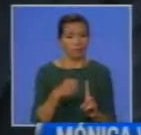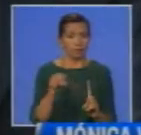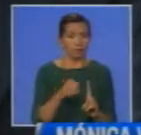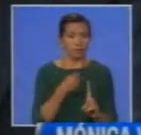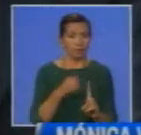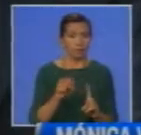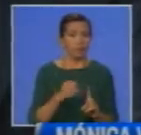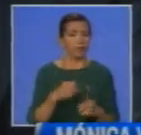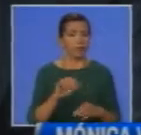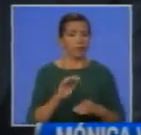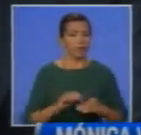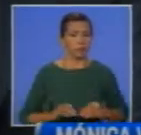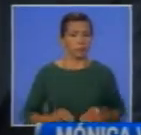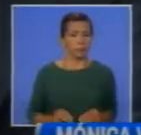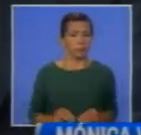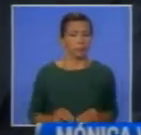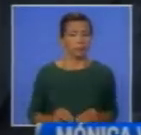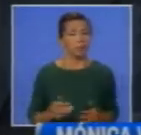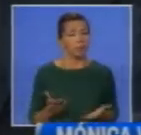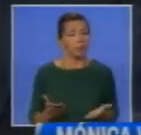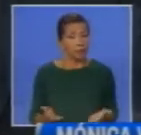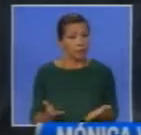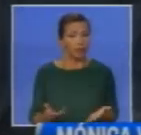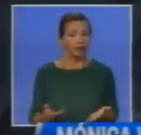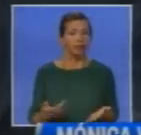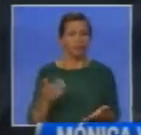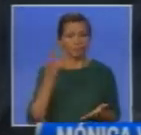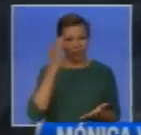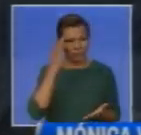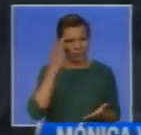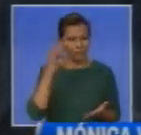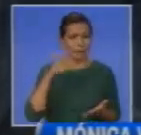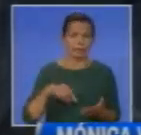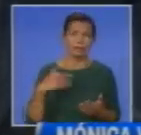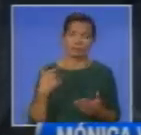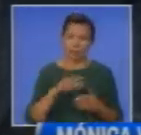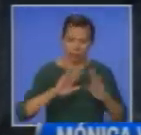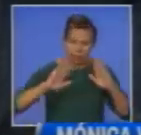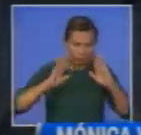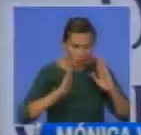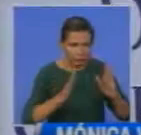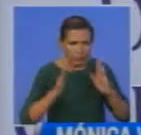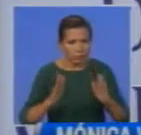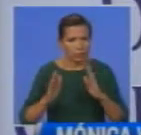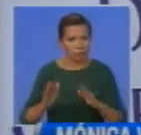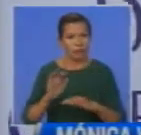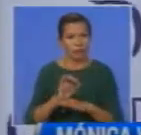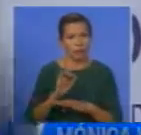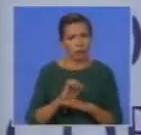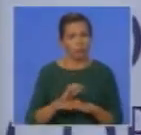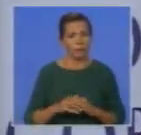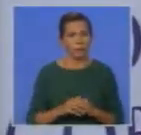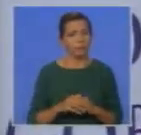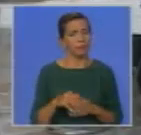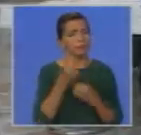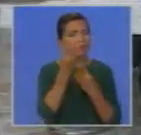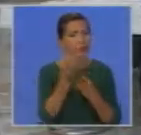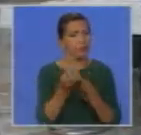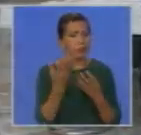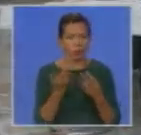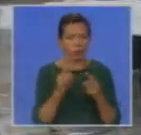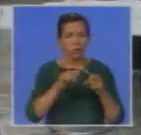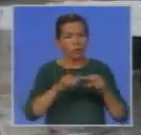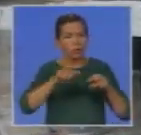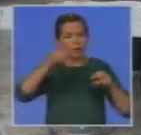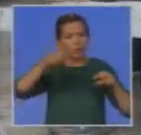silencio. Por lo tanto, no nos admiremos que sea mayor la cifra de violencia de género en el país. Si bien los informes no demuestran que las cifras de